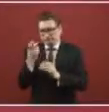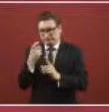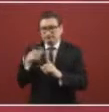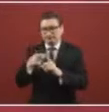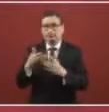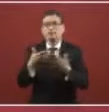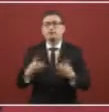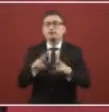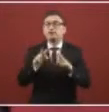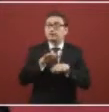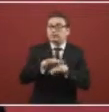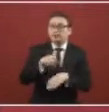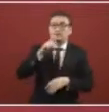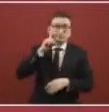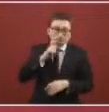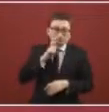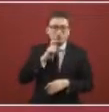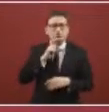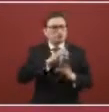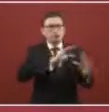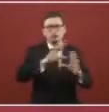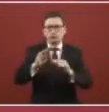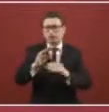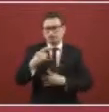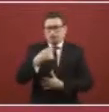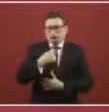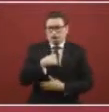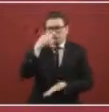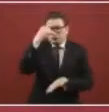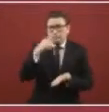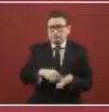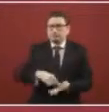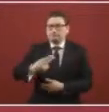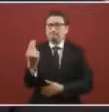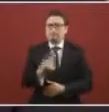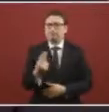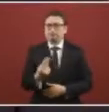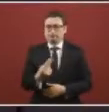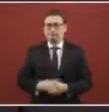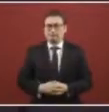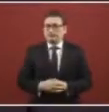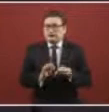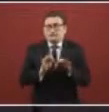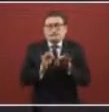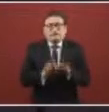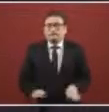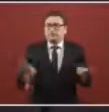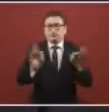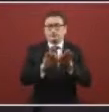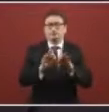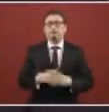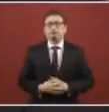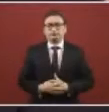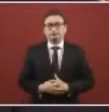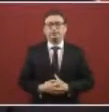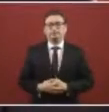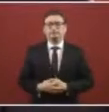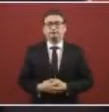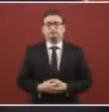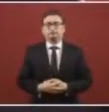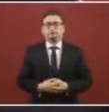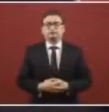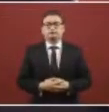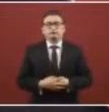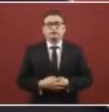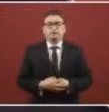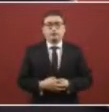educación sexual creo que es necesaria es indispensable que no